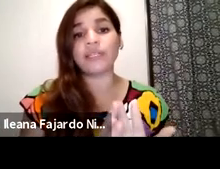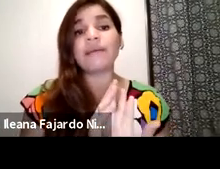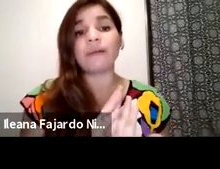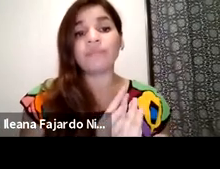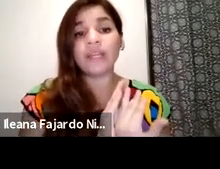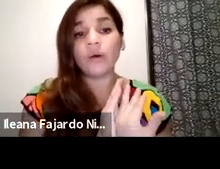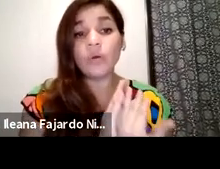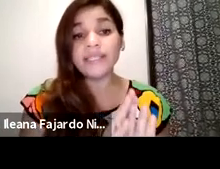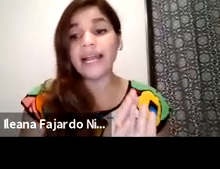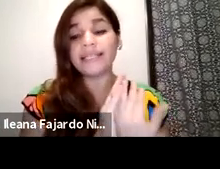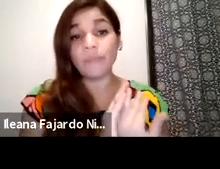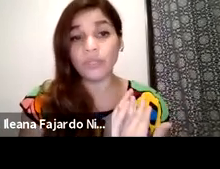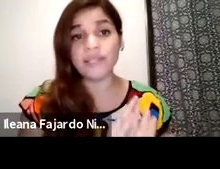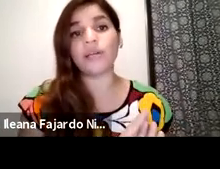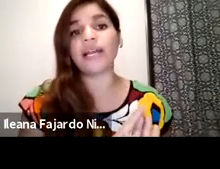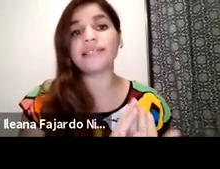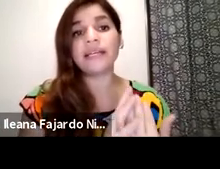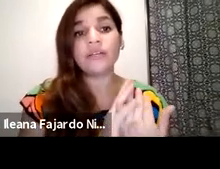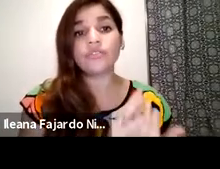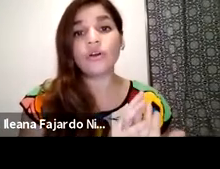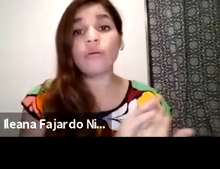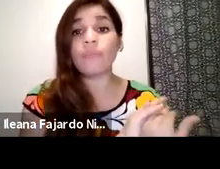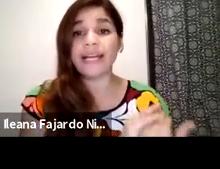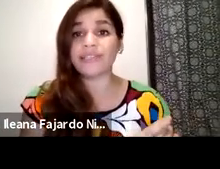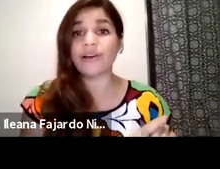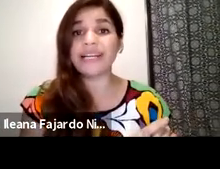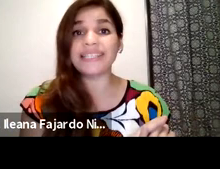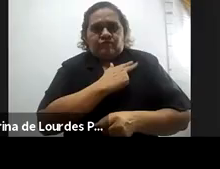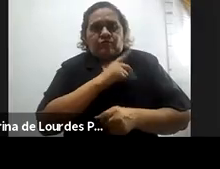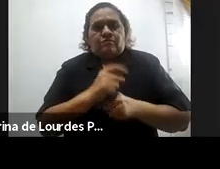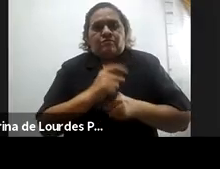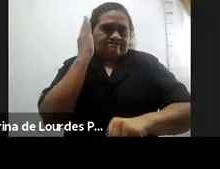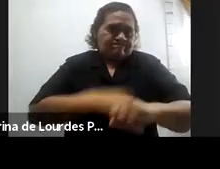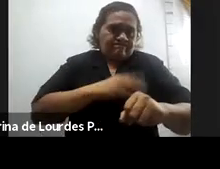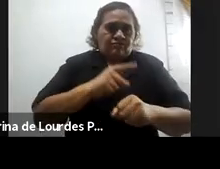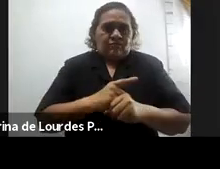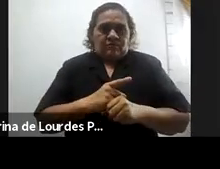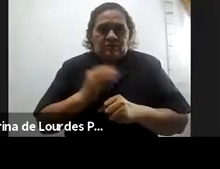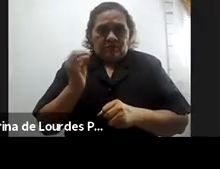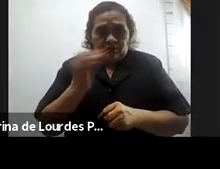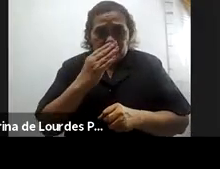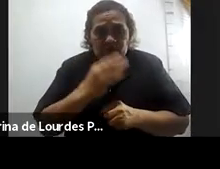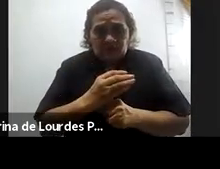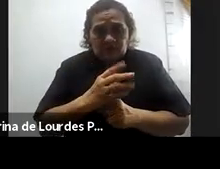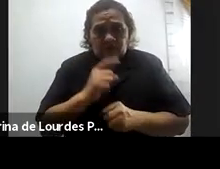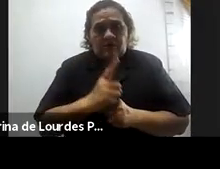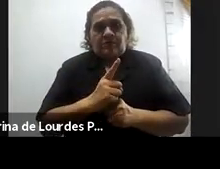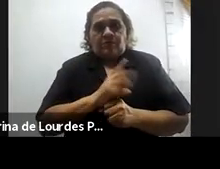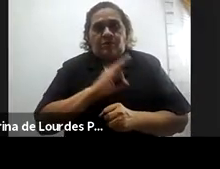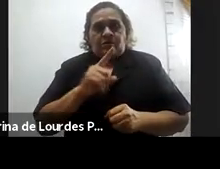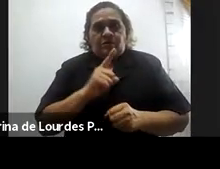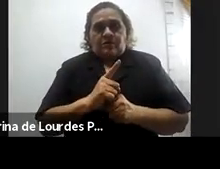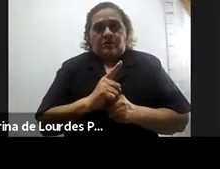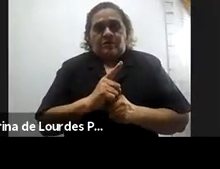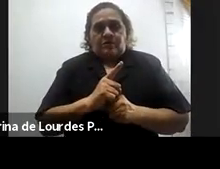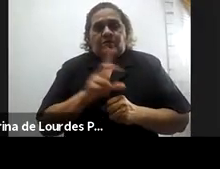esta diapositiva? Úlceras y amputaciones son complicaciones que fácilmente pueden ser